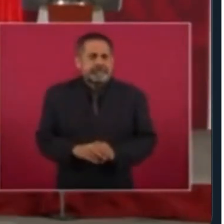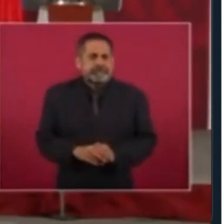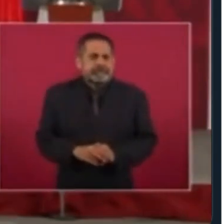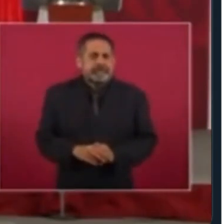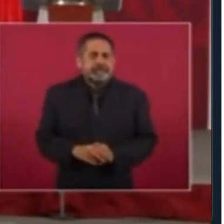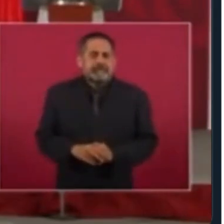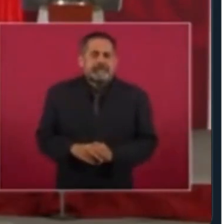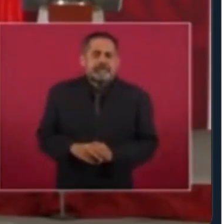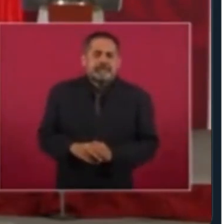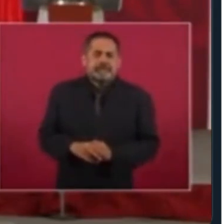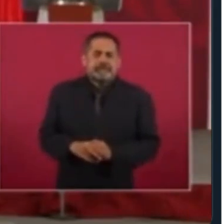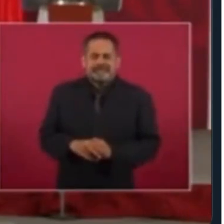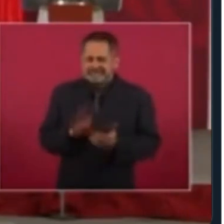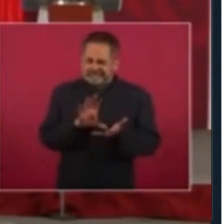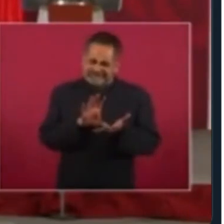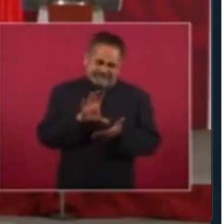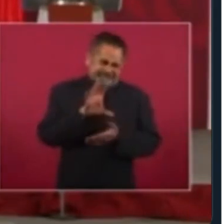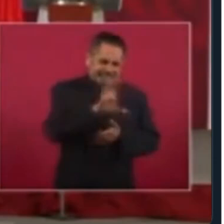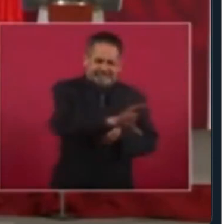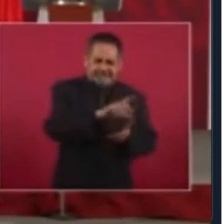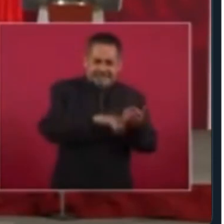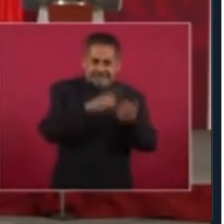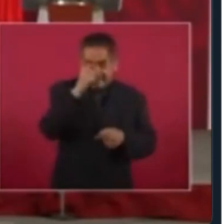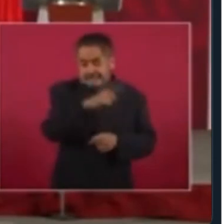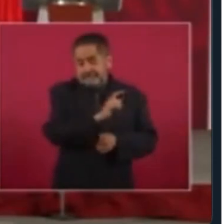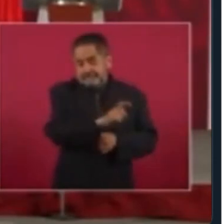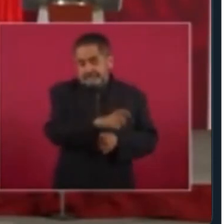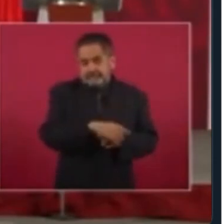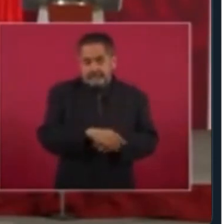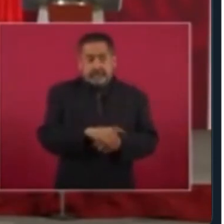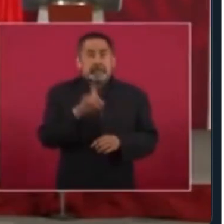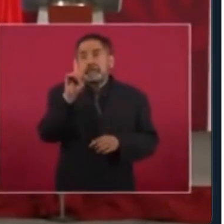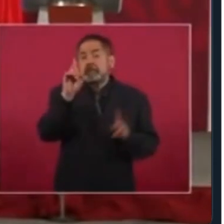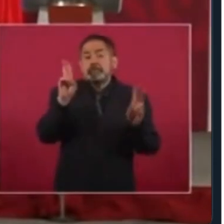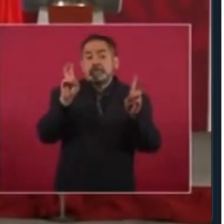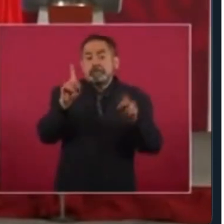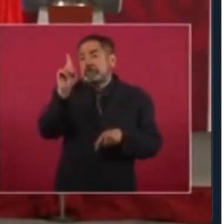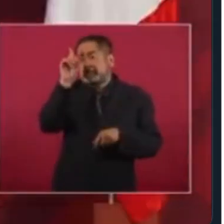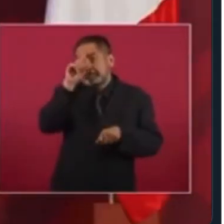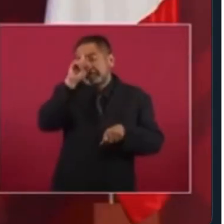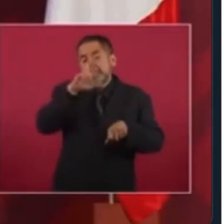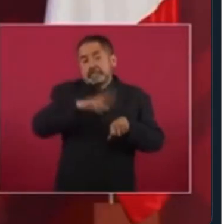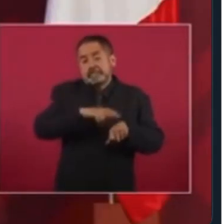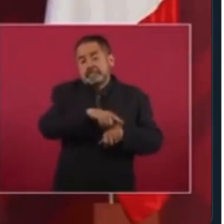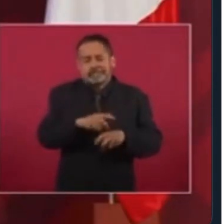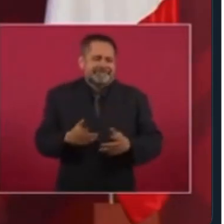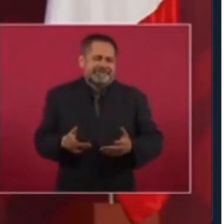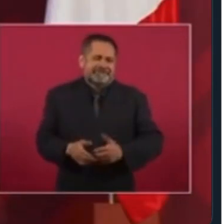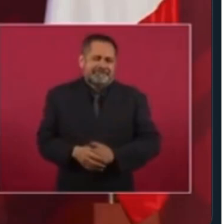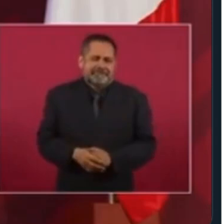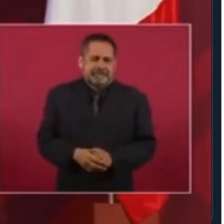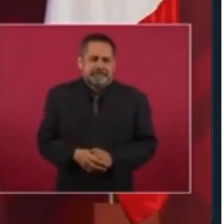Calderón acepta que le dieron la presidencia de la República, Acción Nacional, y a él le dieron